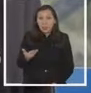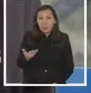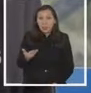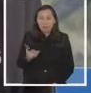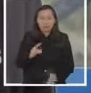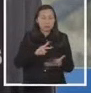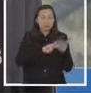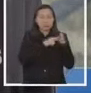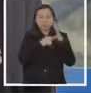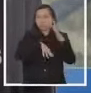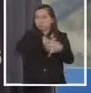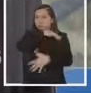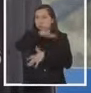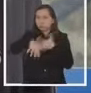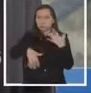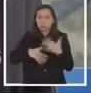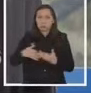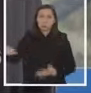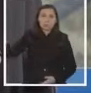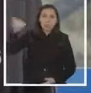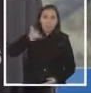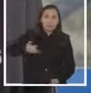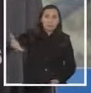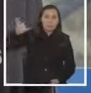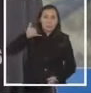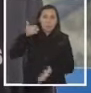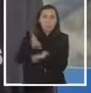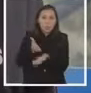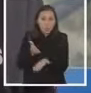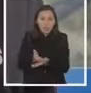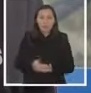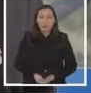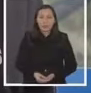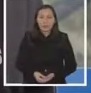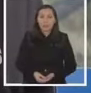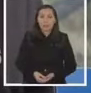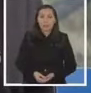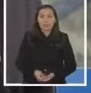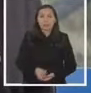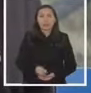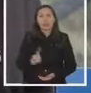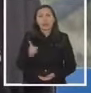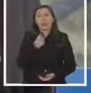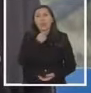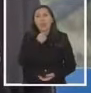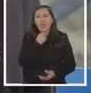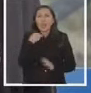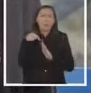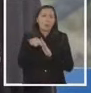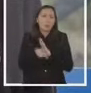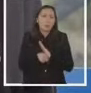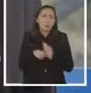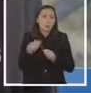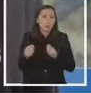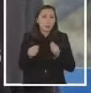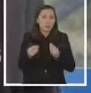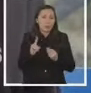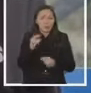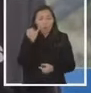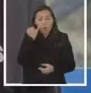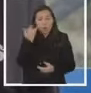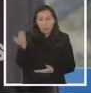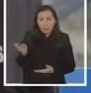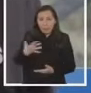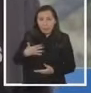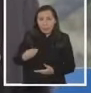fue un caos. Me llaman del colegio. No quiero ahondar en el tema para no incomodar a mi